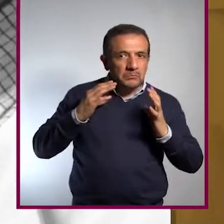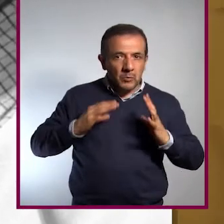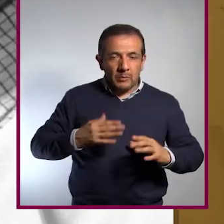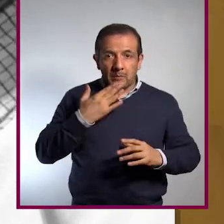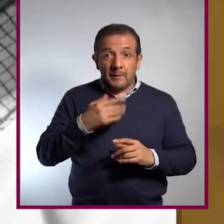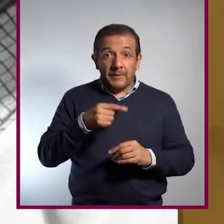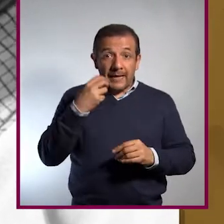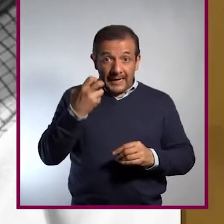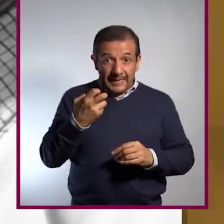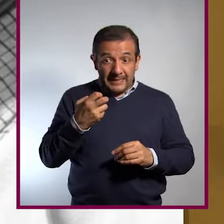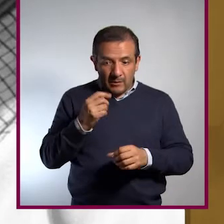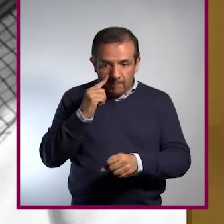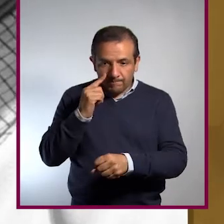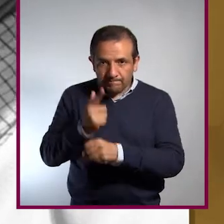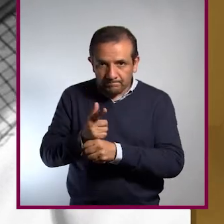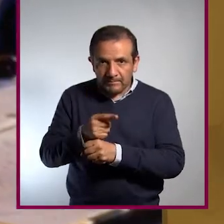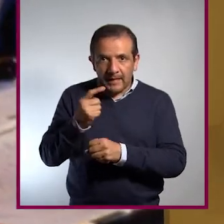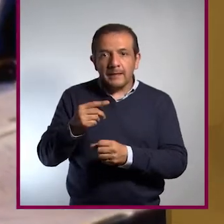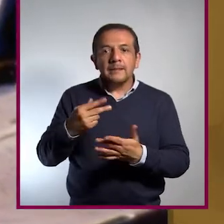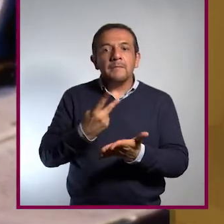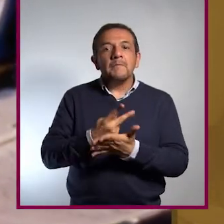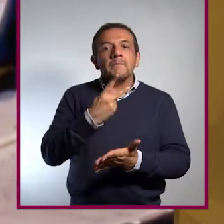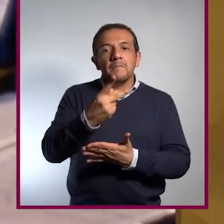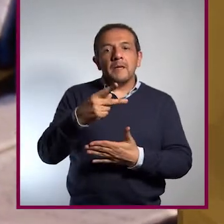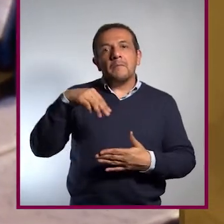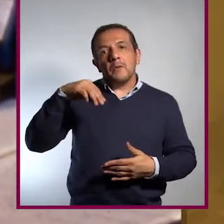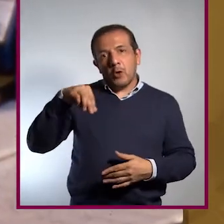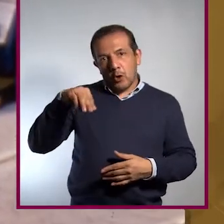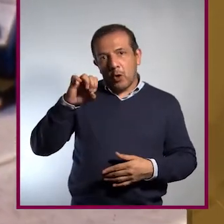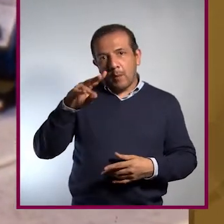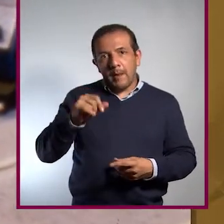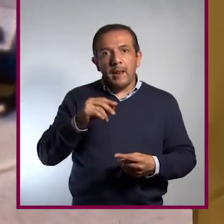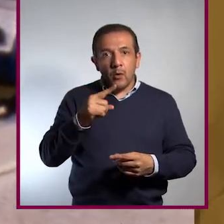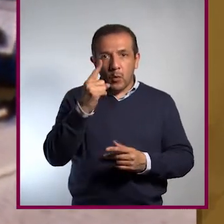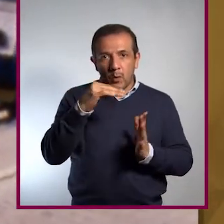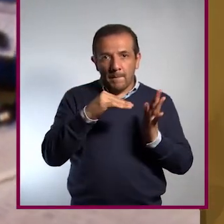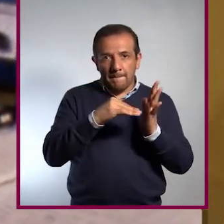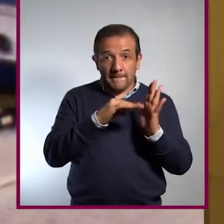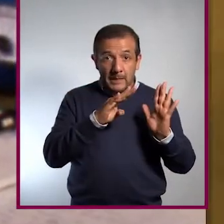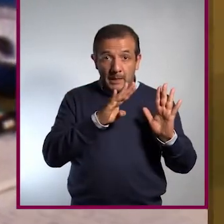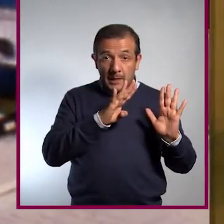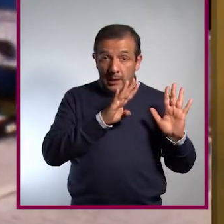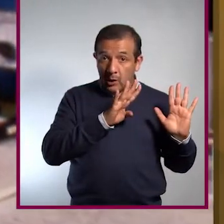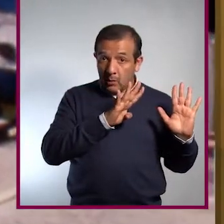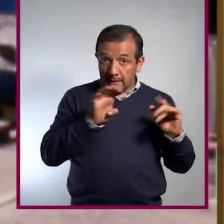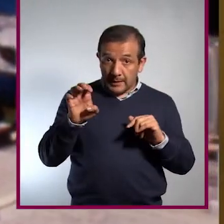Bermus les hizo merecedores del Premio Nobel de Medicina en